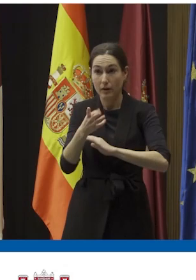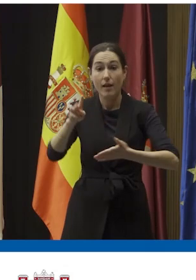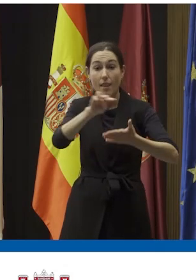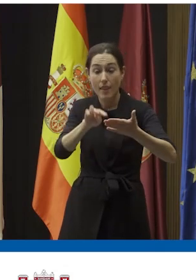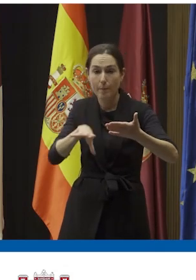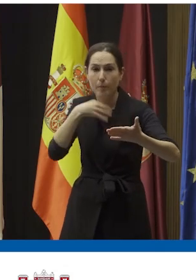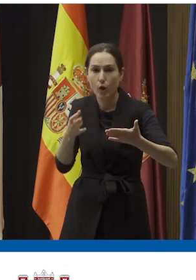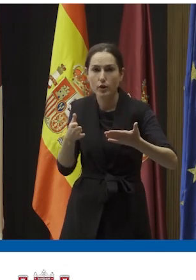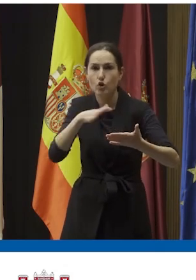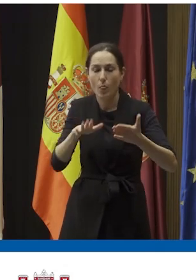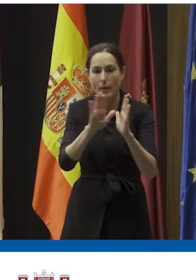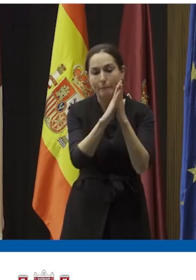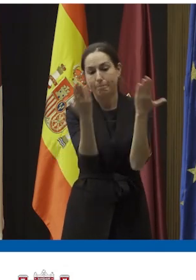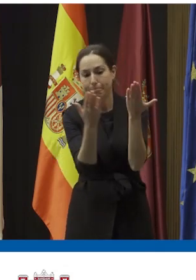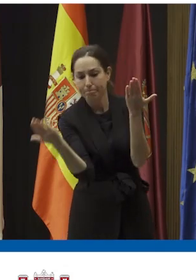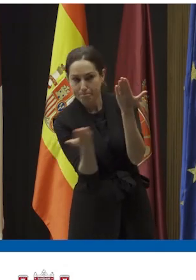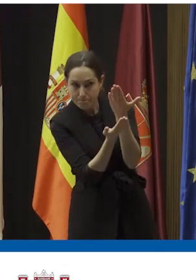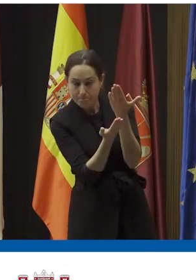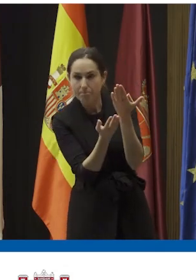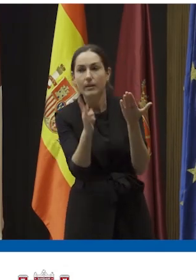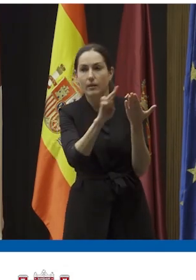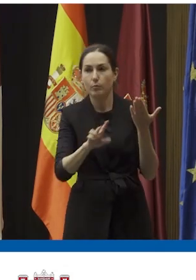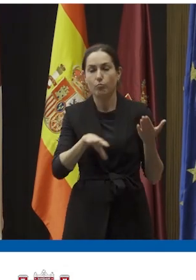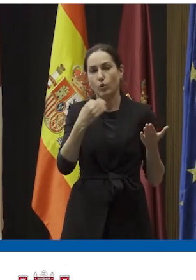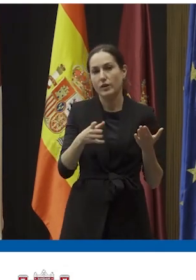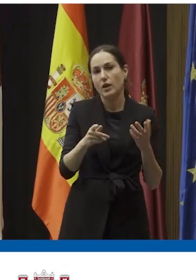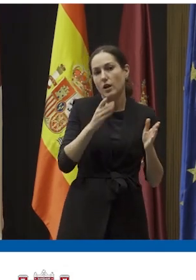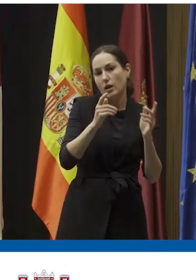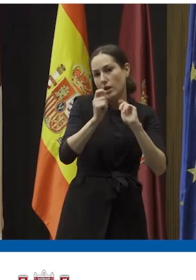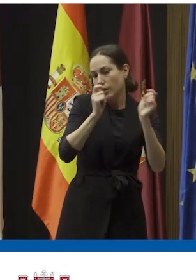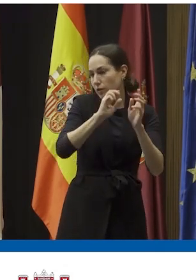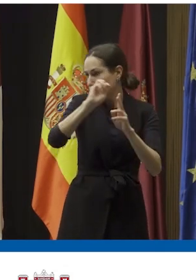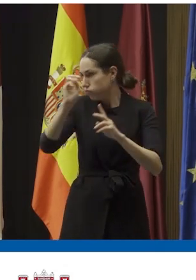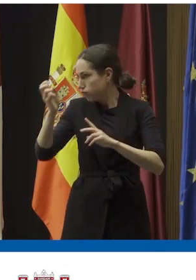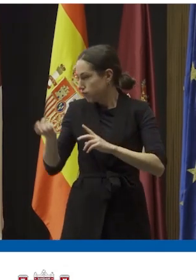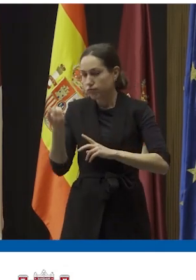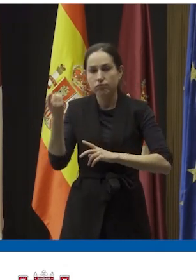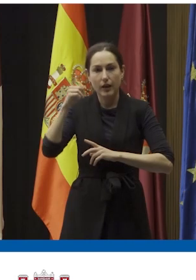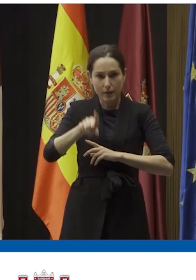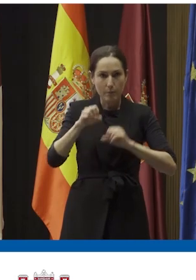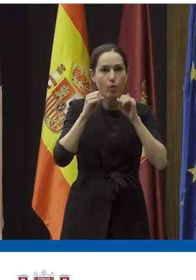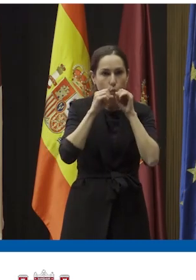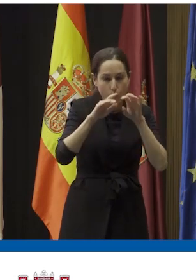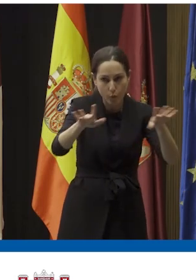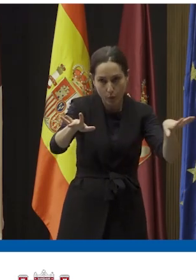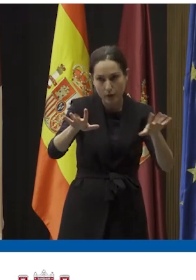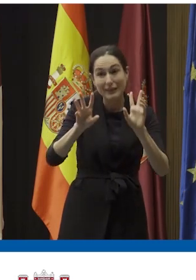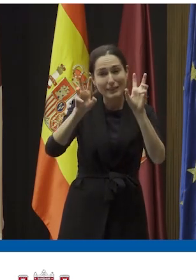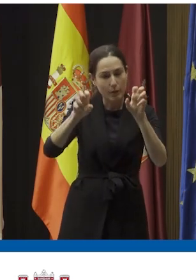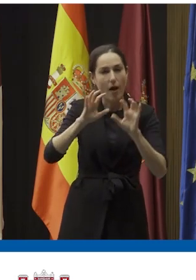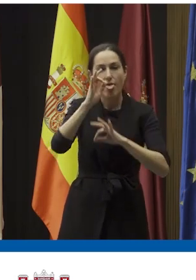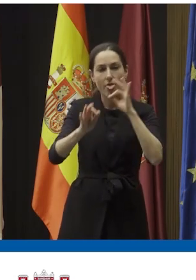la contraportada de la Tribuna de Albacete y al resto de medios de comunicación que se hacen eco de este interesante ciclo